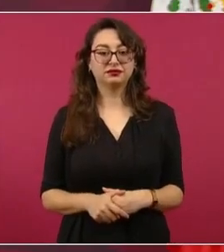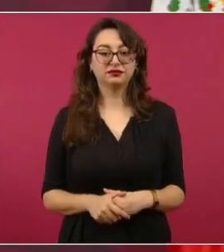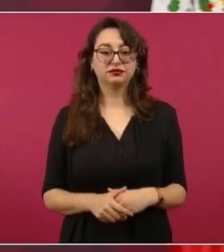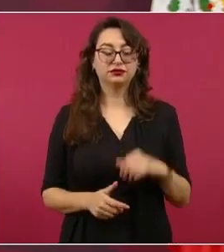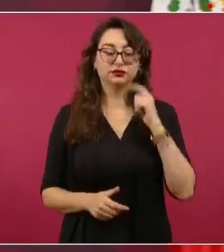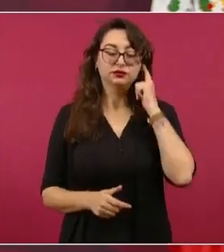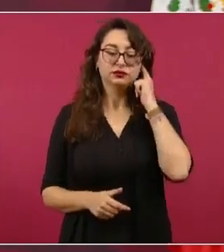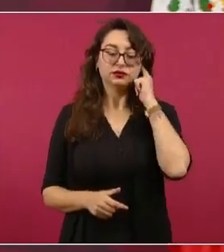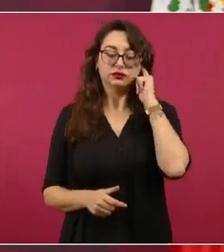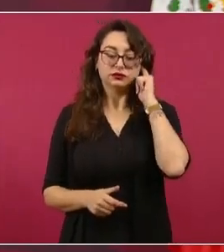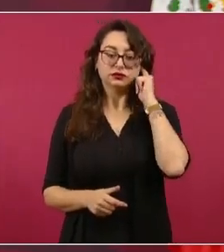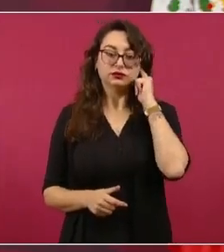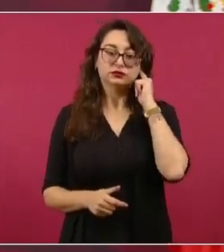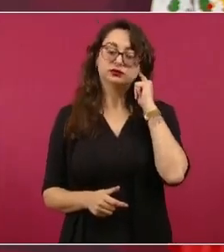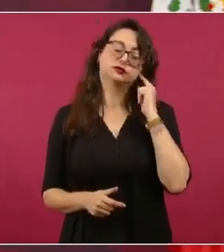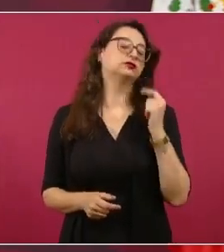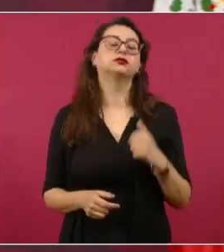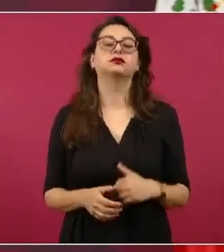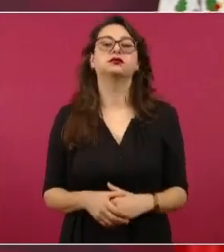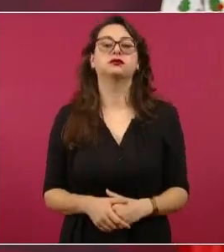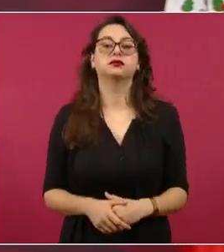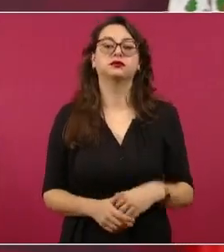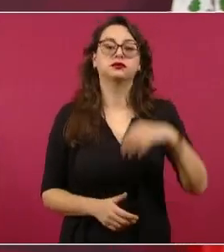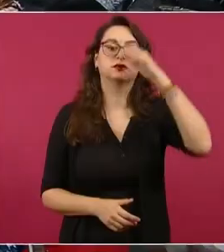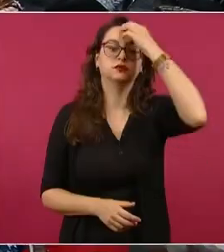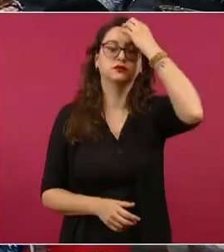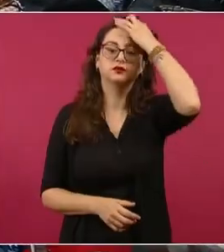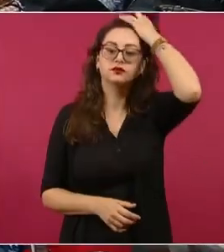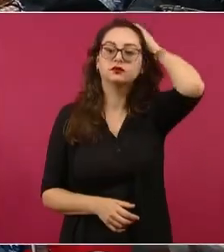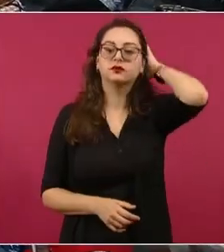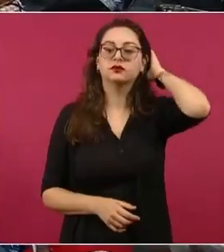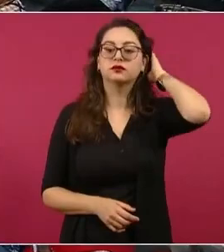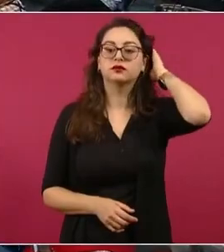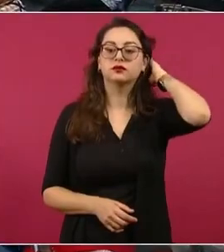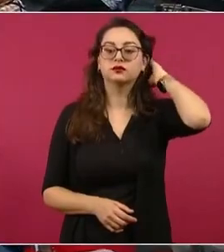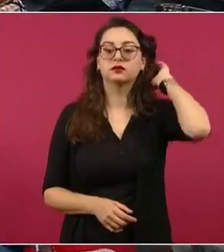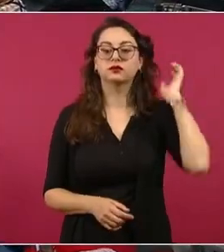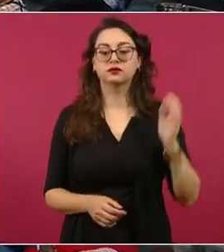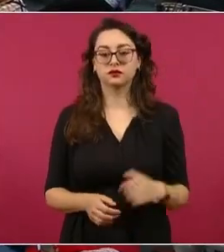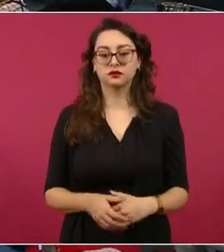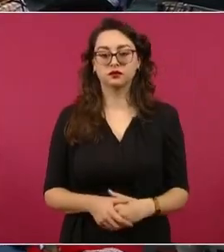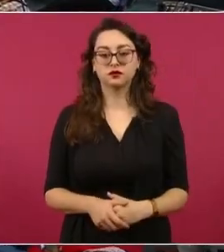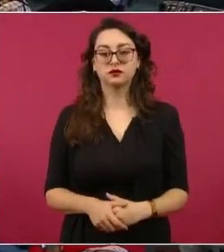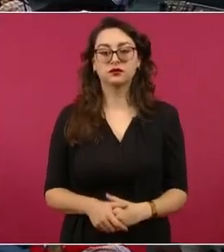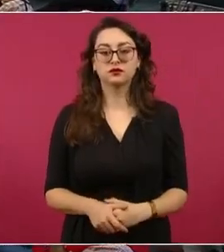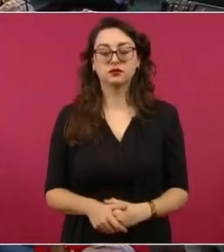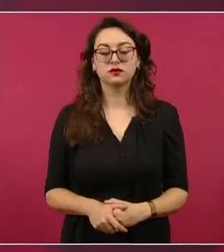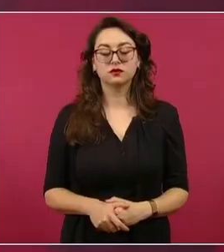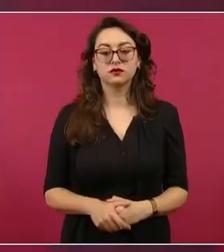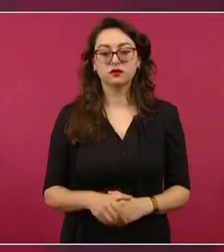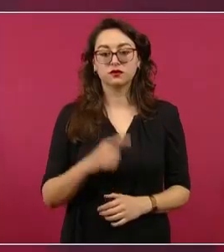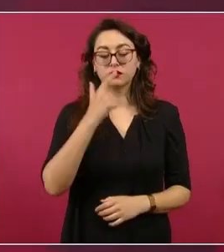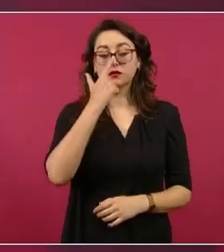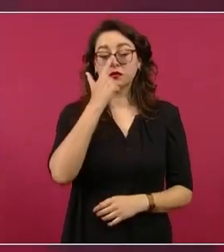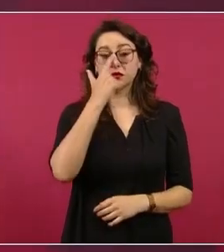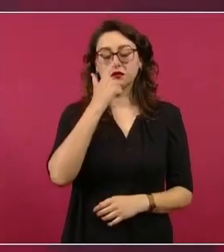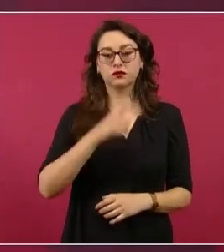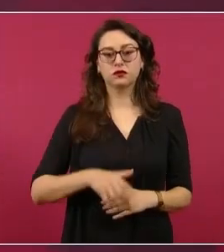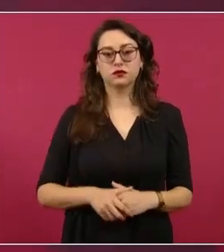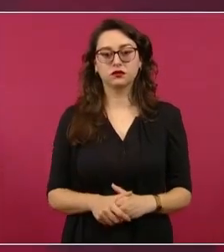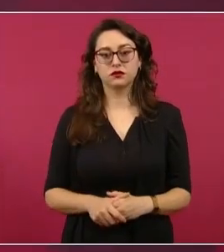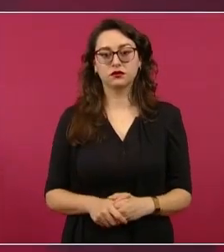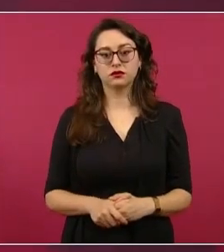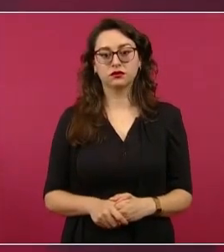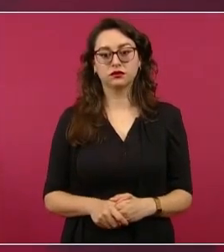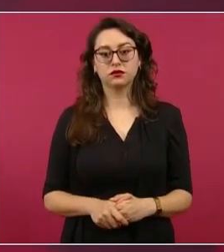No, lo están solicitando algunos, pero eso ya ahí quedó. Yo creo que